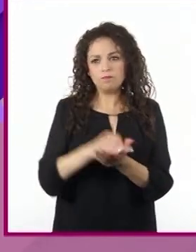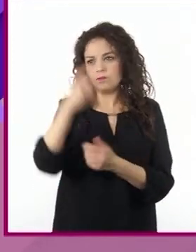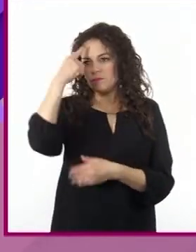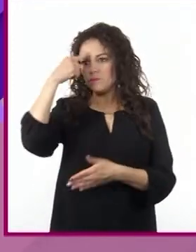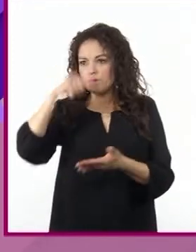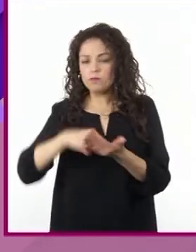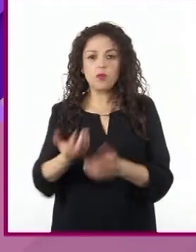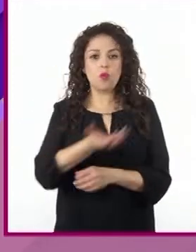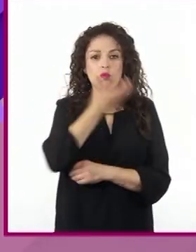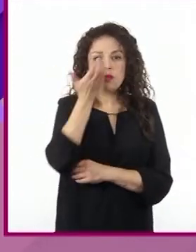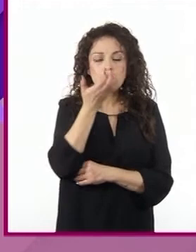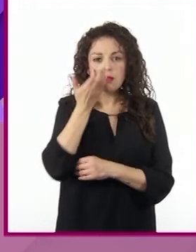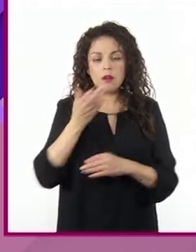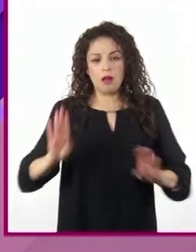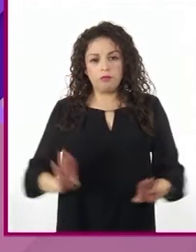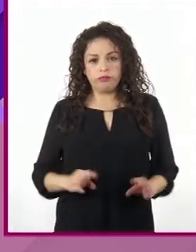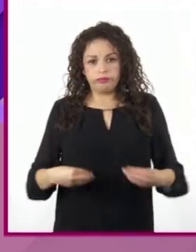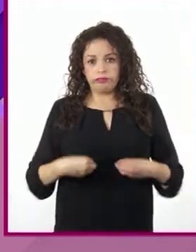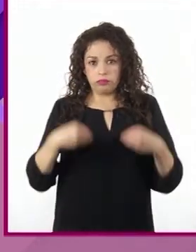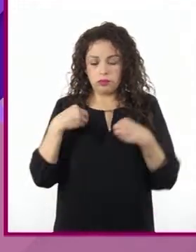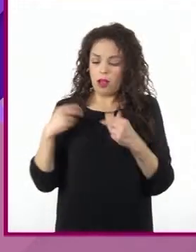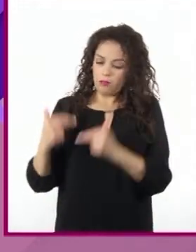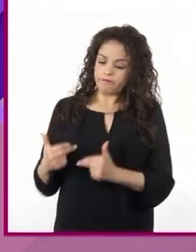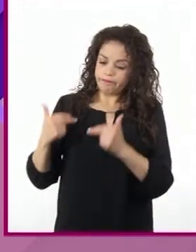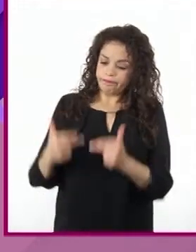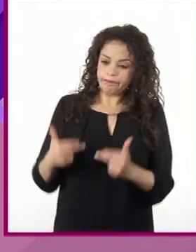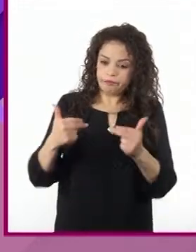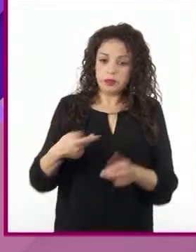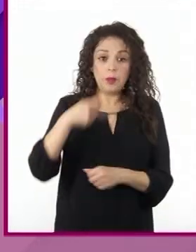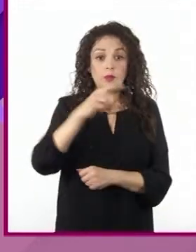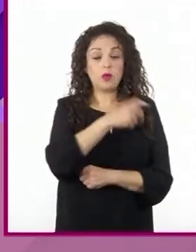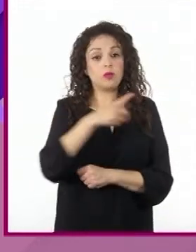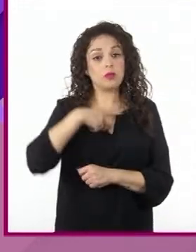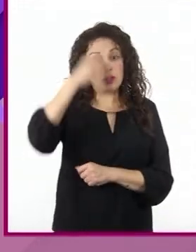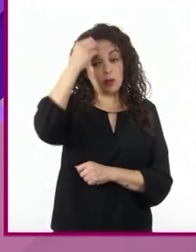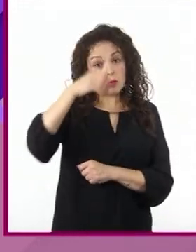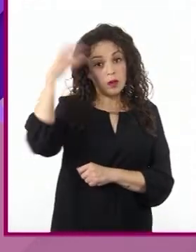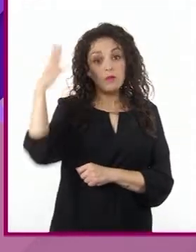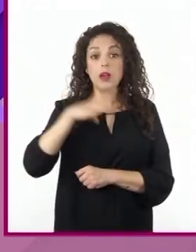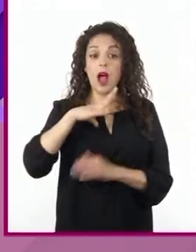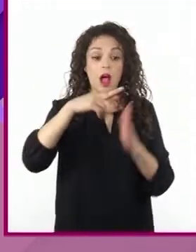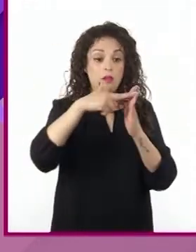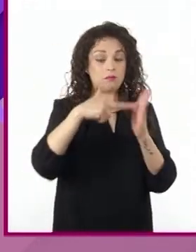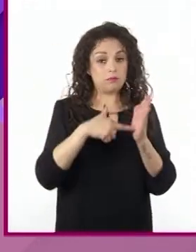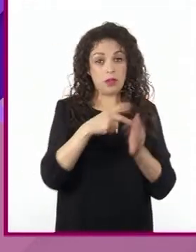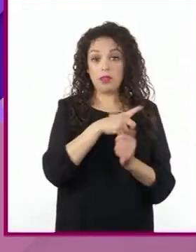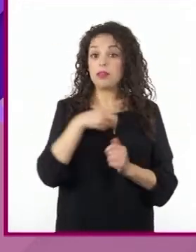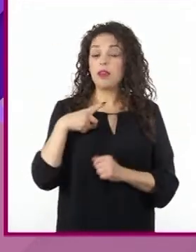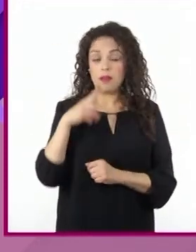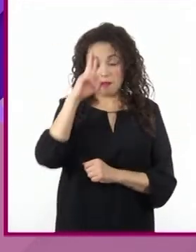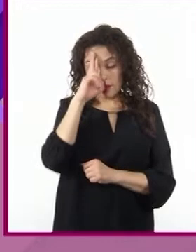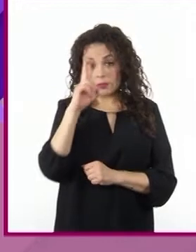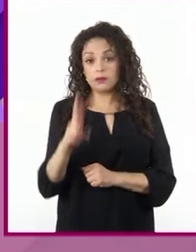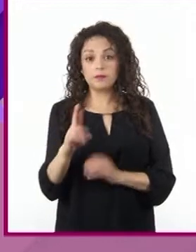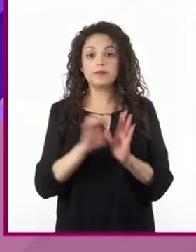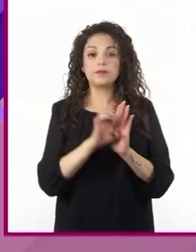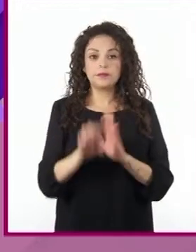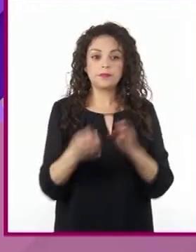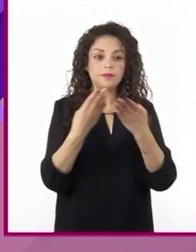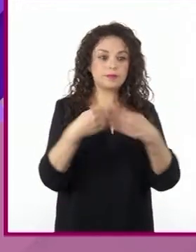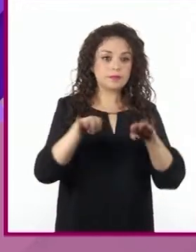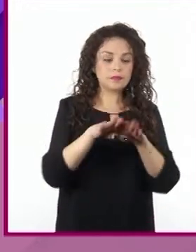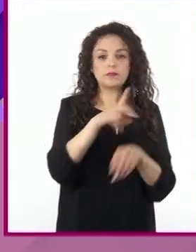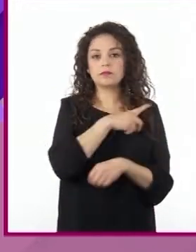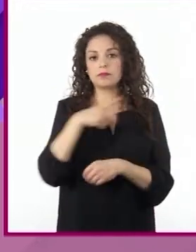tradiciones y costumbres, sin olvidar que hay reglas que se deben respetar. Por ejemplo, ayudar en las labores del hogar